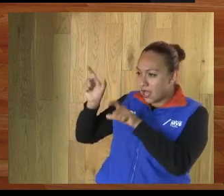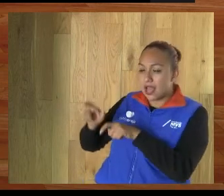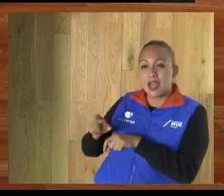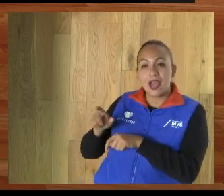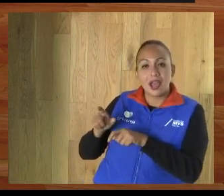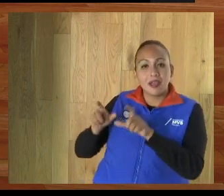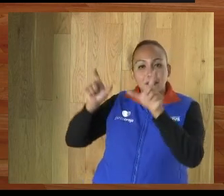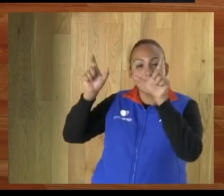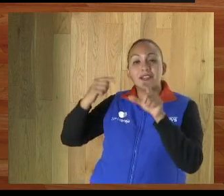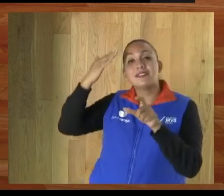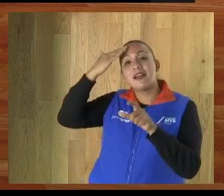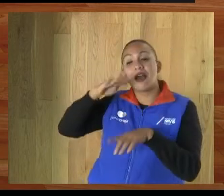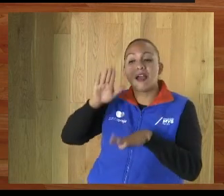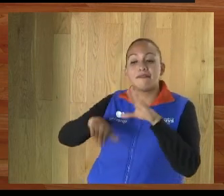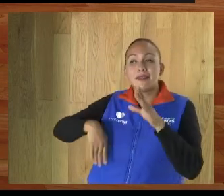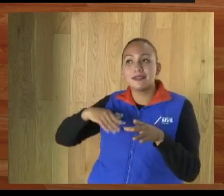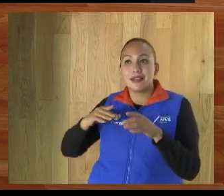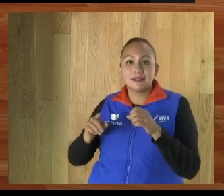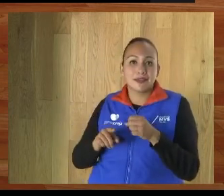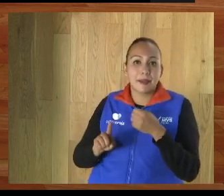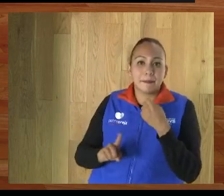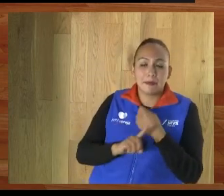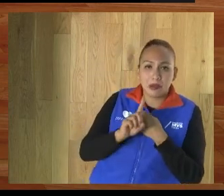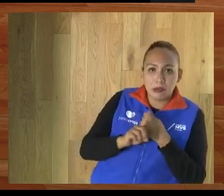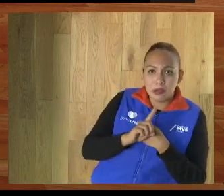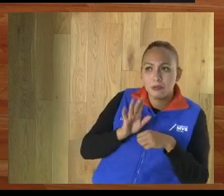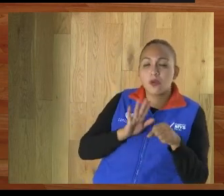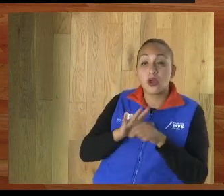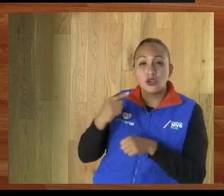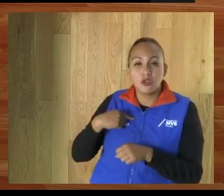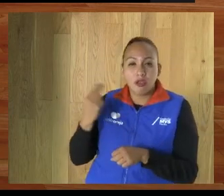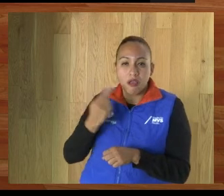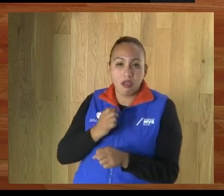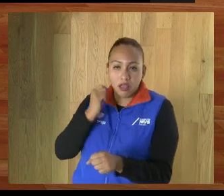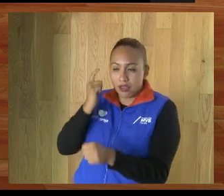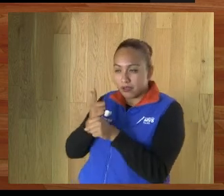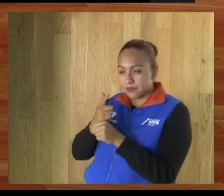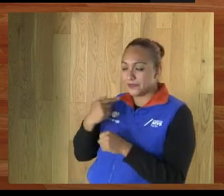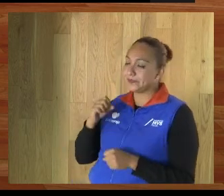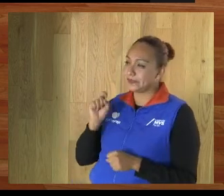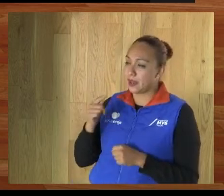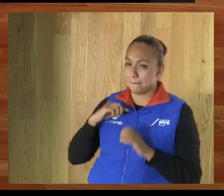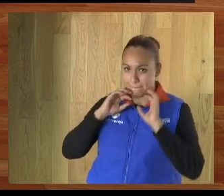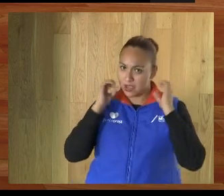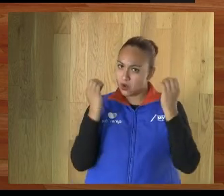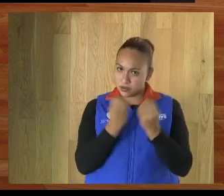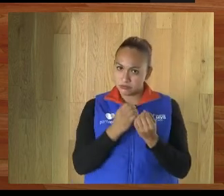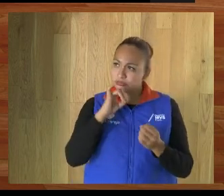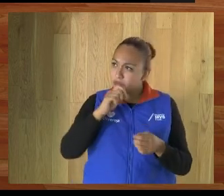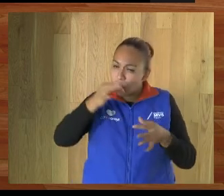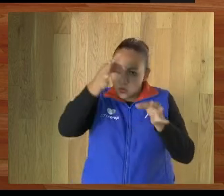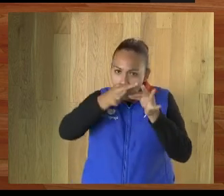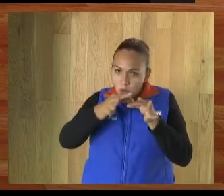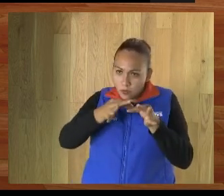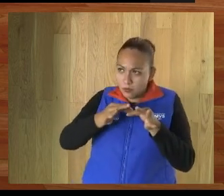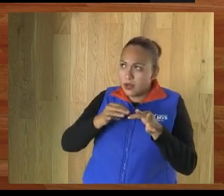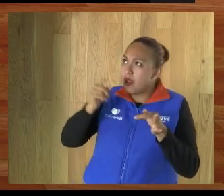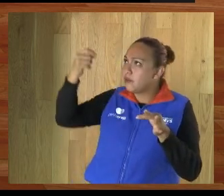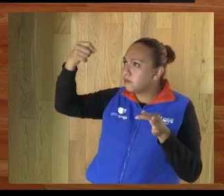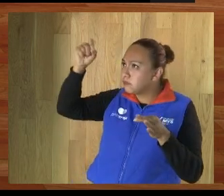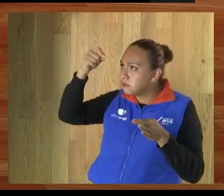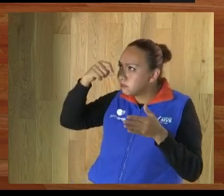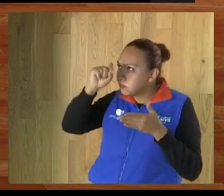de oportunidades. Yo tengo que identificar qué temas de mi organización no están siendo